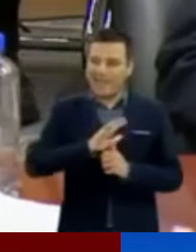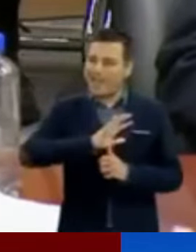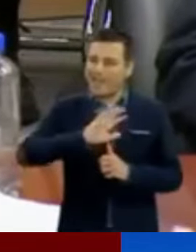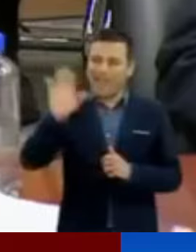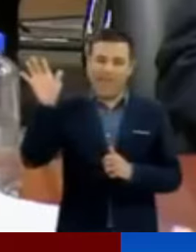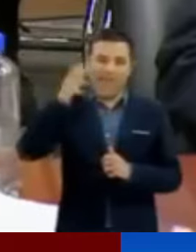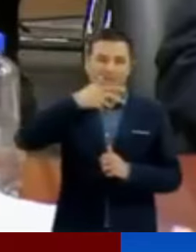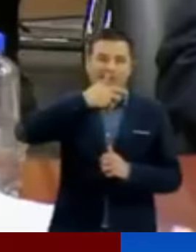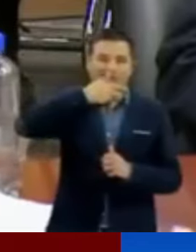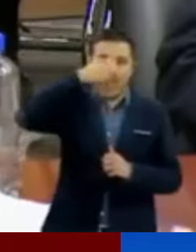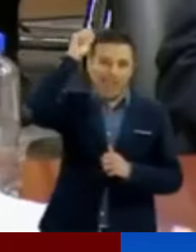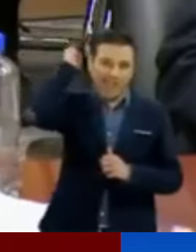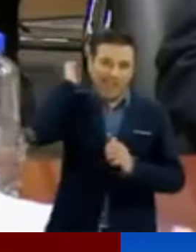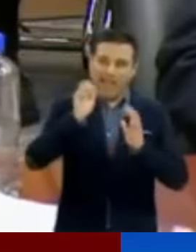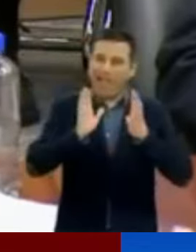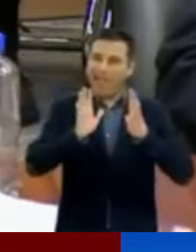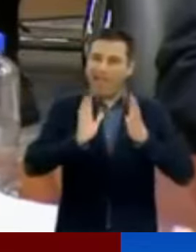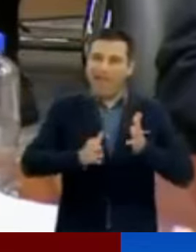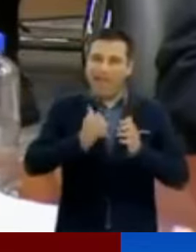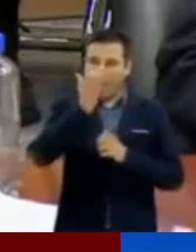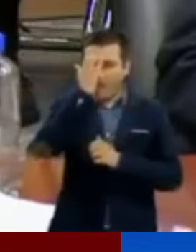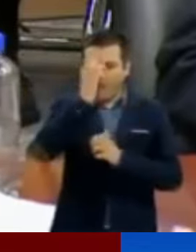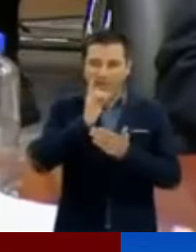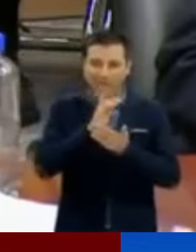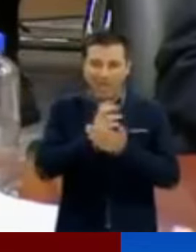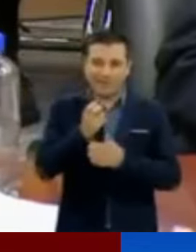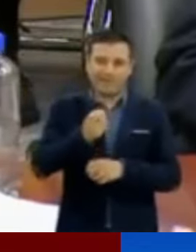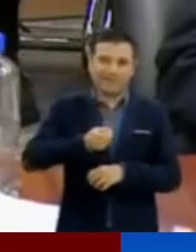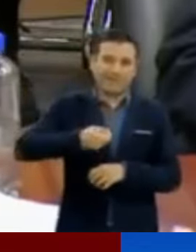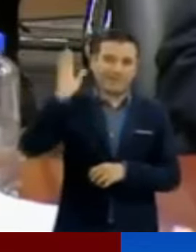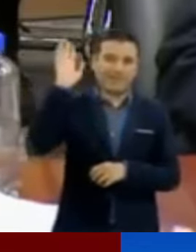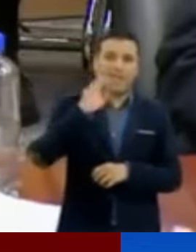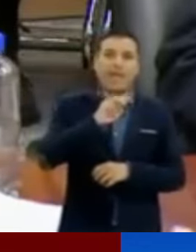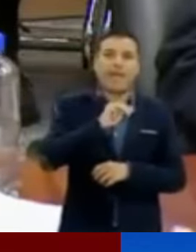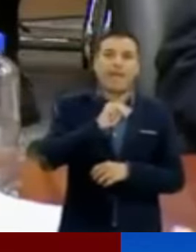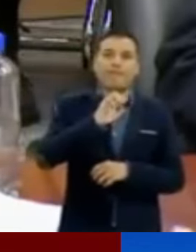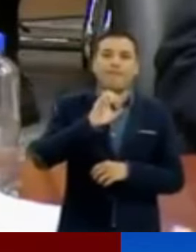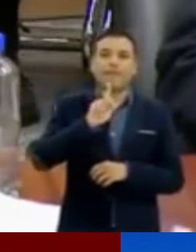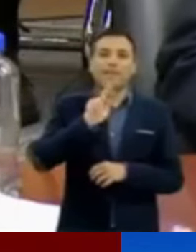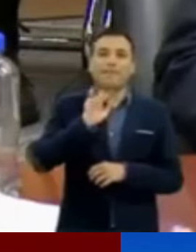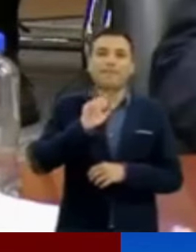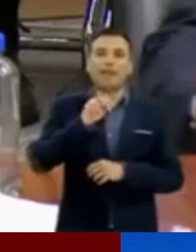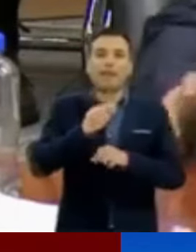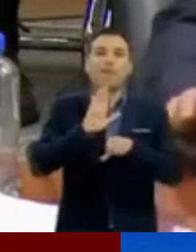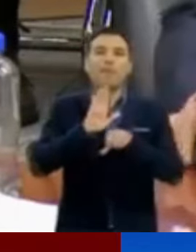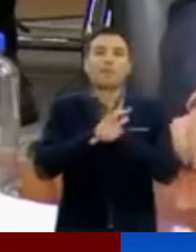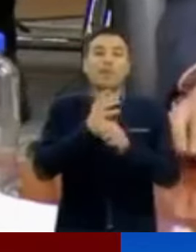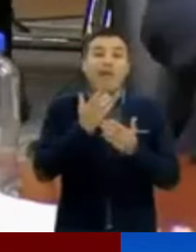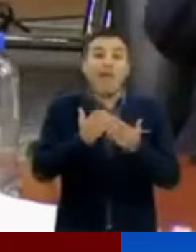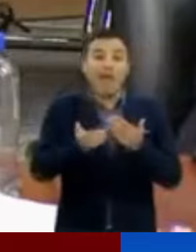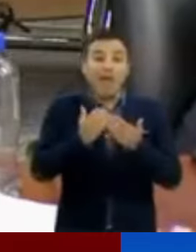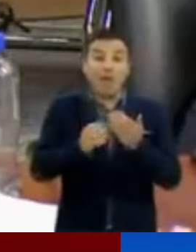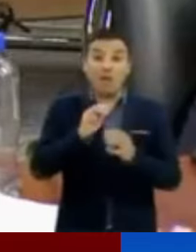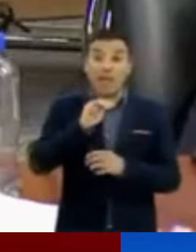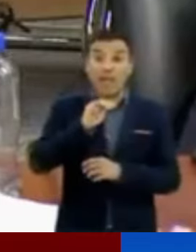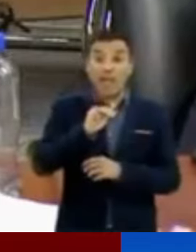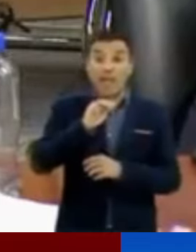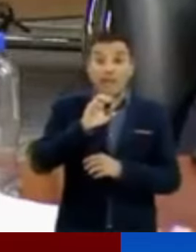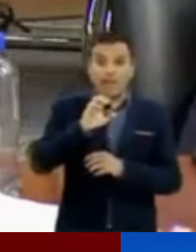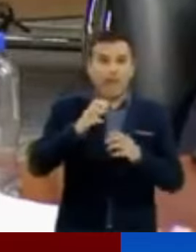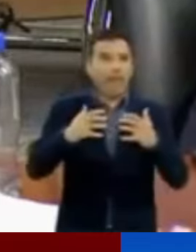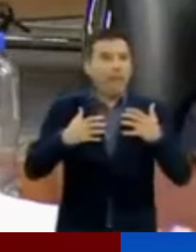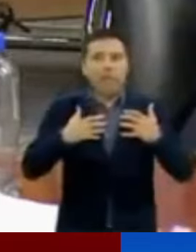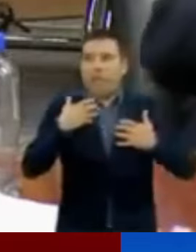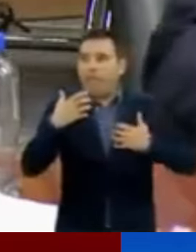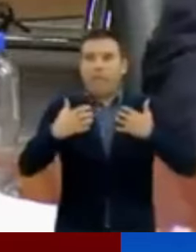ya quedó claro que por eso les decimos el MACPRIAN, porque Movimiento Ciudadano ahora está tan desesperado que